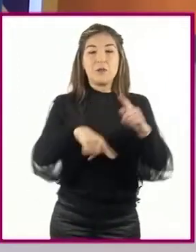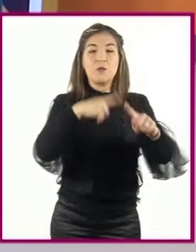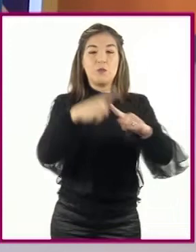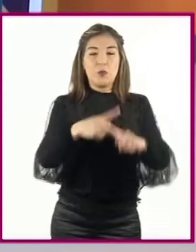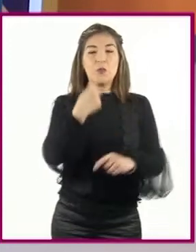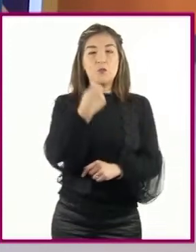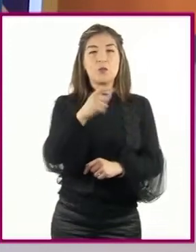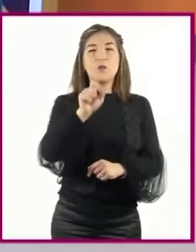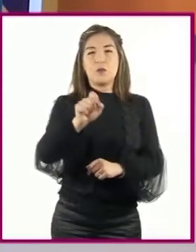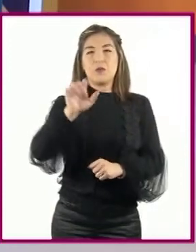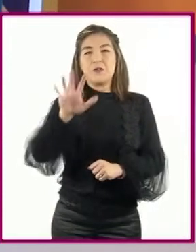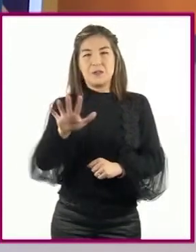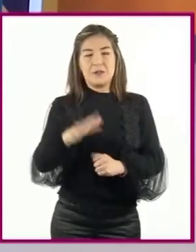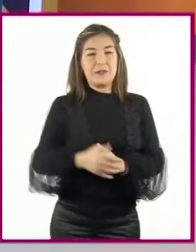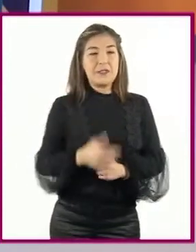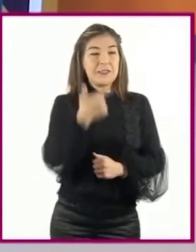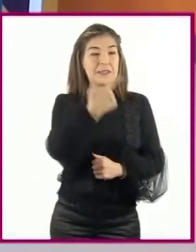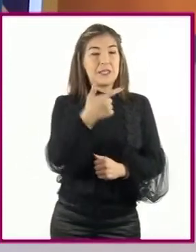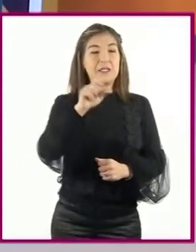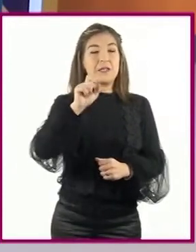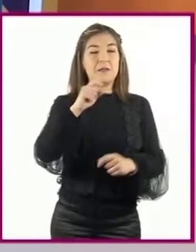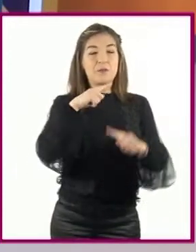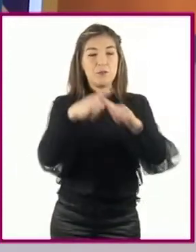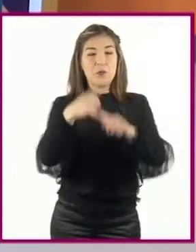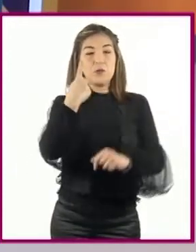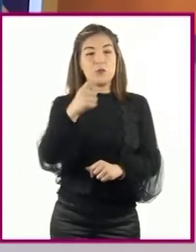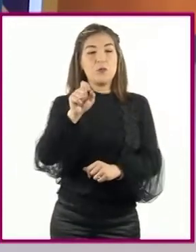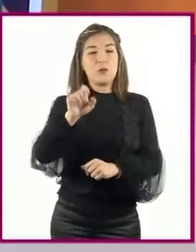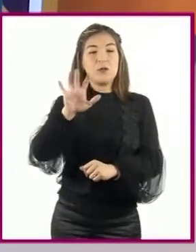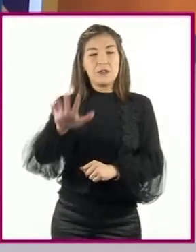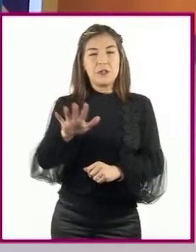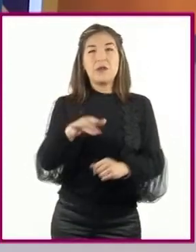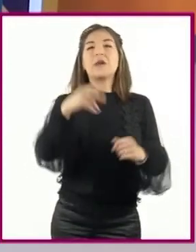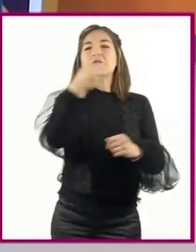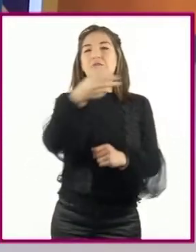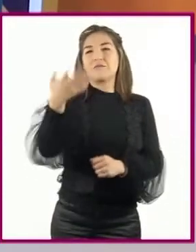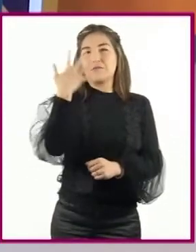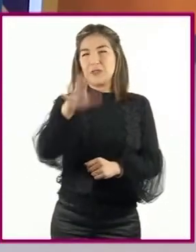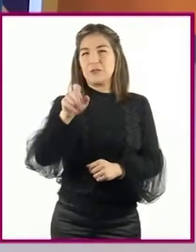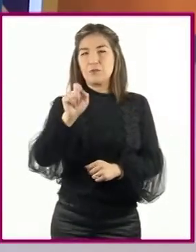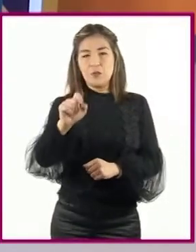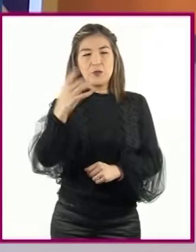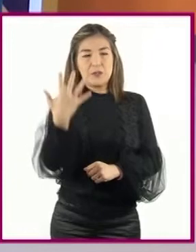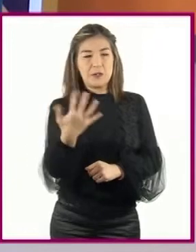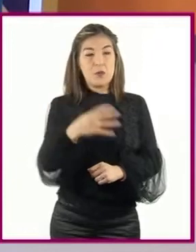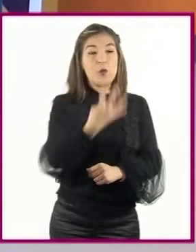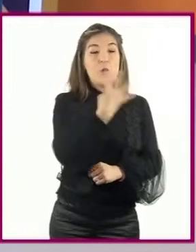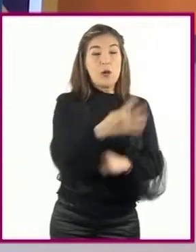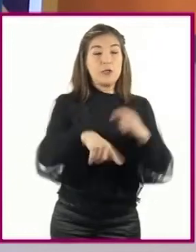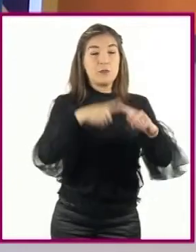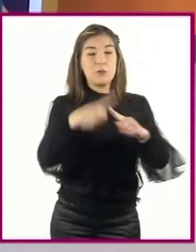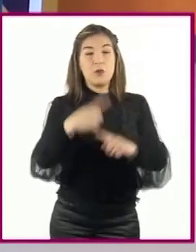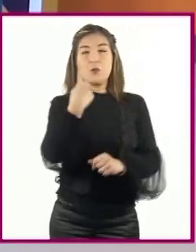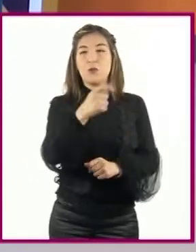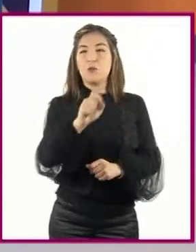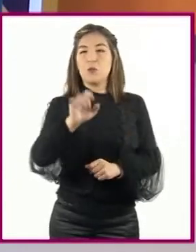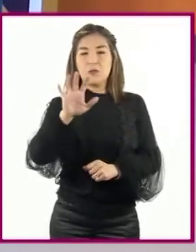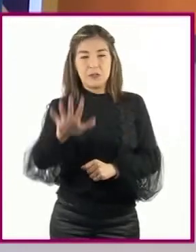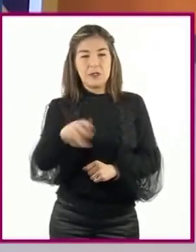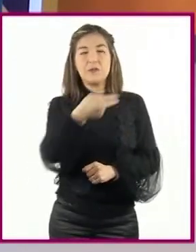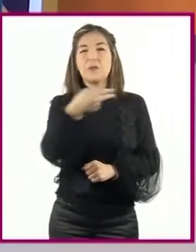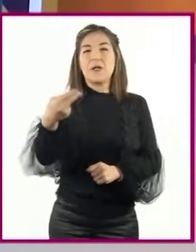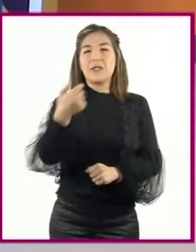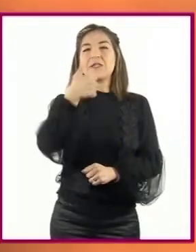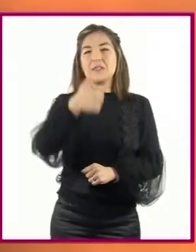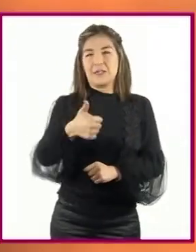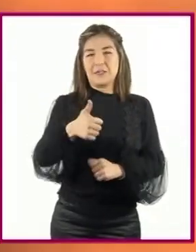1.5. 7 por 1.5 es igual a 10.5. 4 por 1.5 es igual